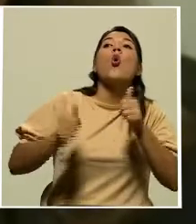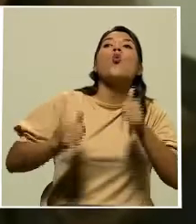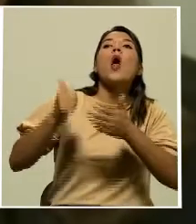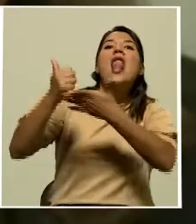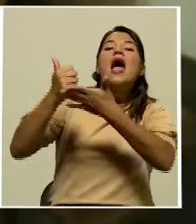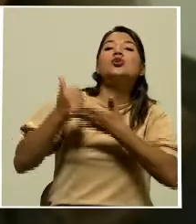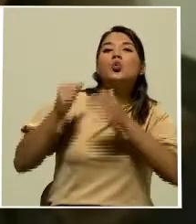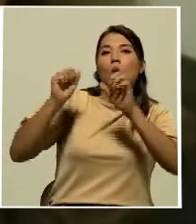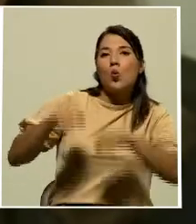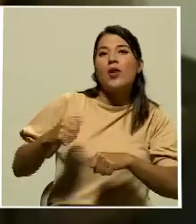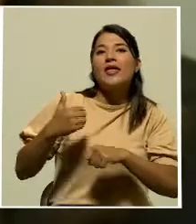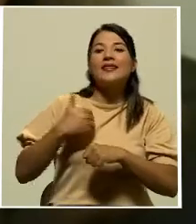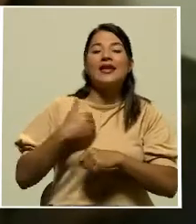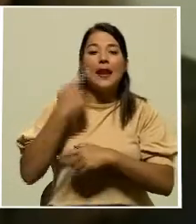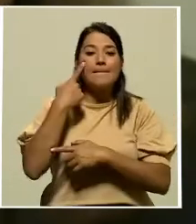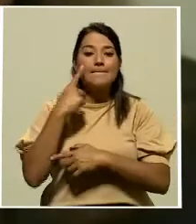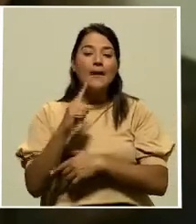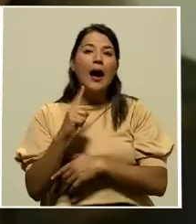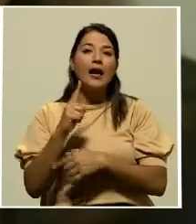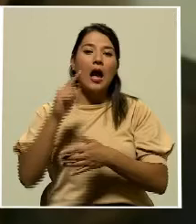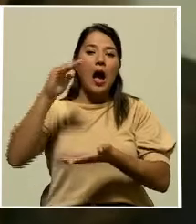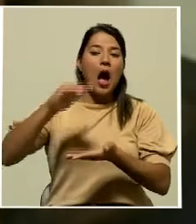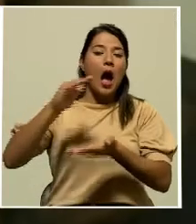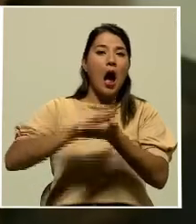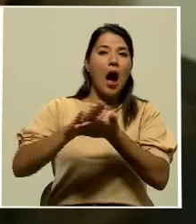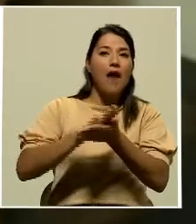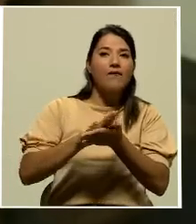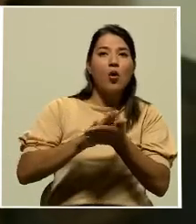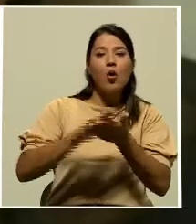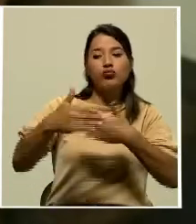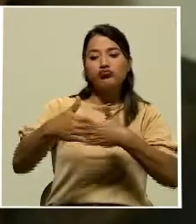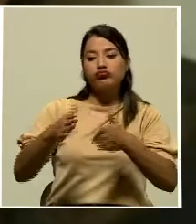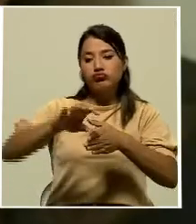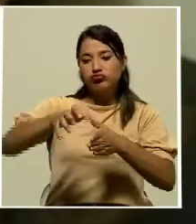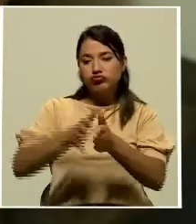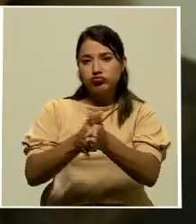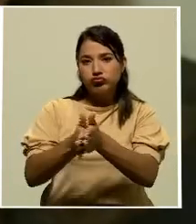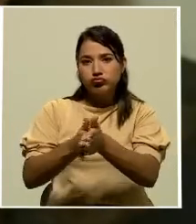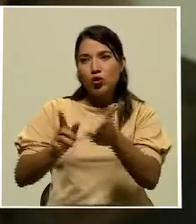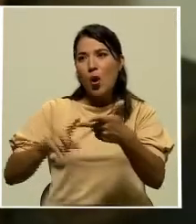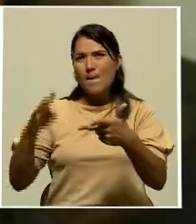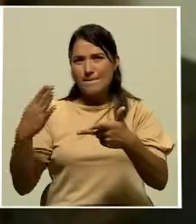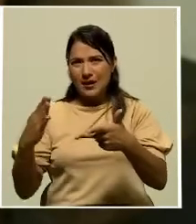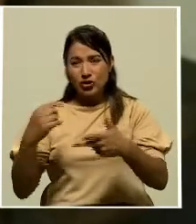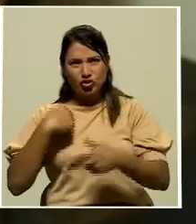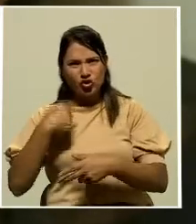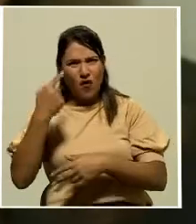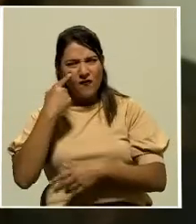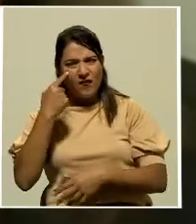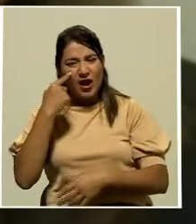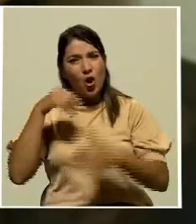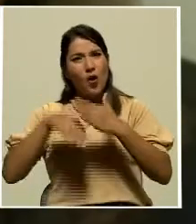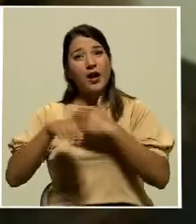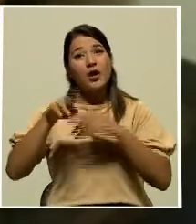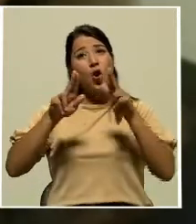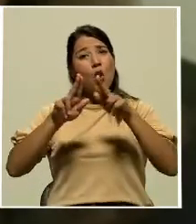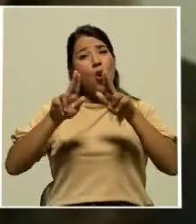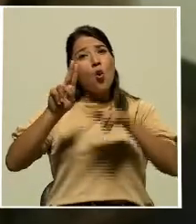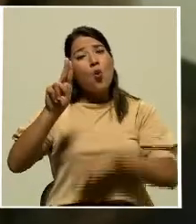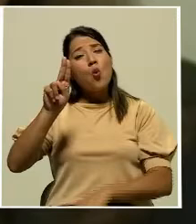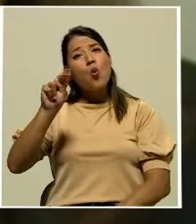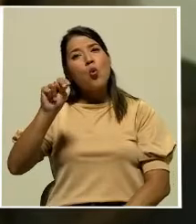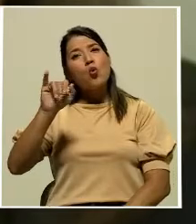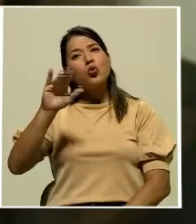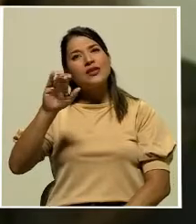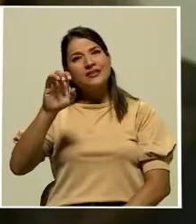jabón, piletas para lavar las manos o baños. Veo en la página de UNICEF que Camboya o el Congo, o en el